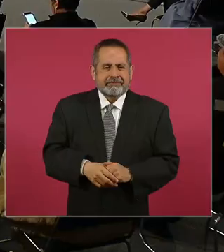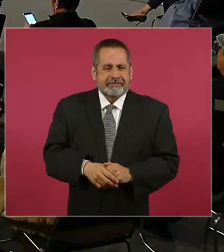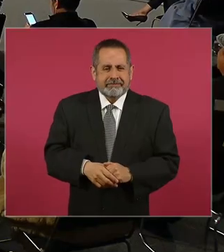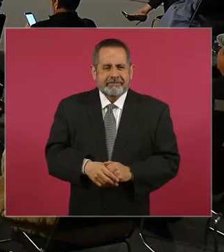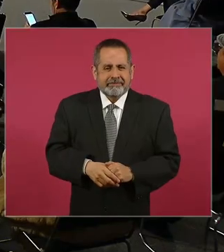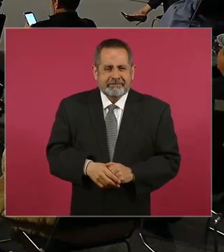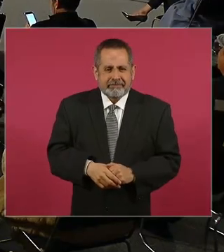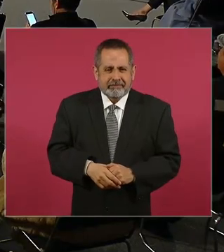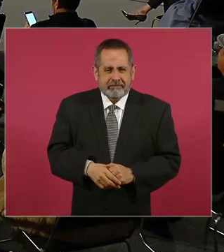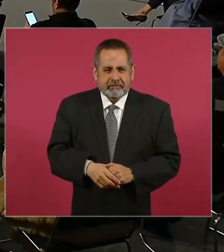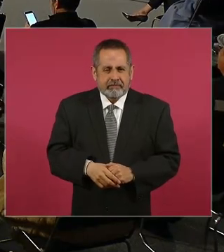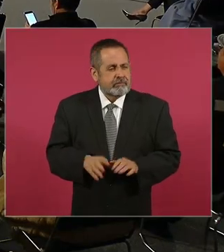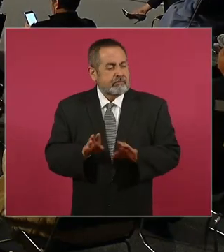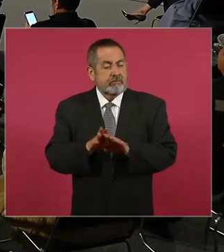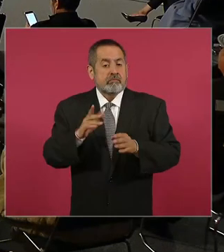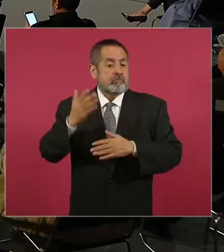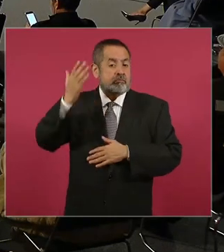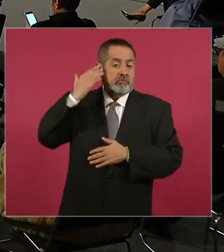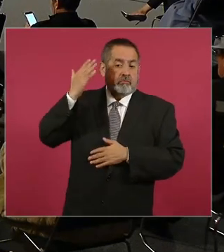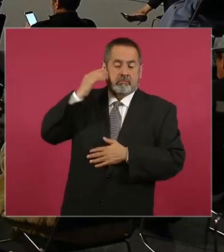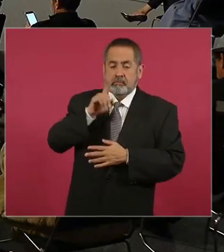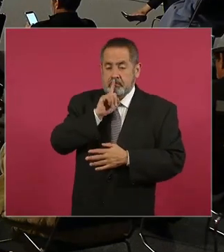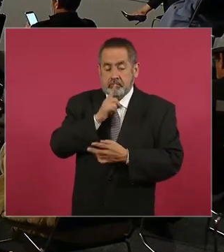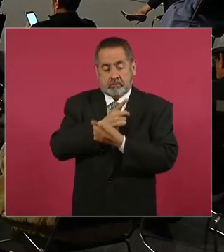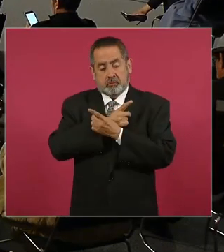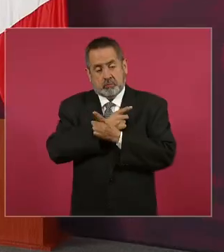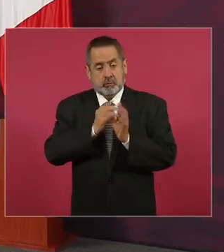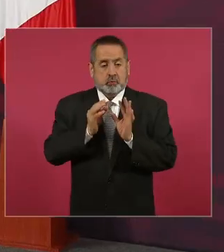¿Cómo eran correctos antes, verdad? ¿Eh?